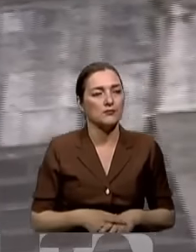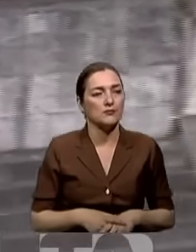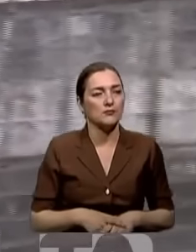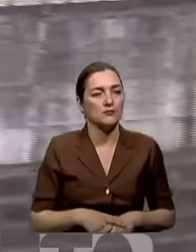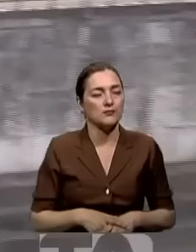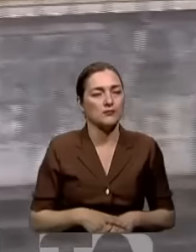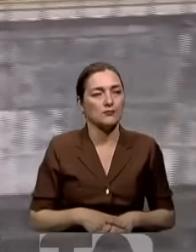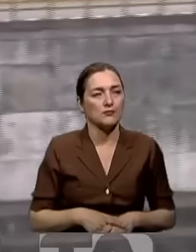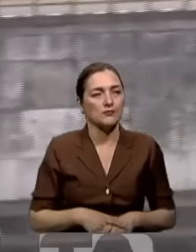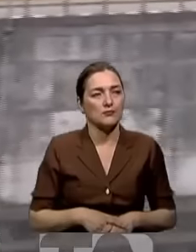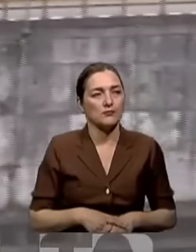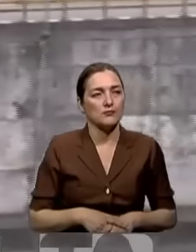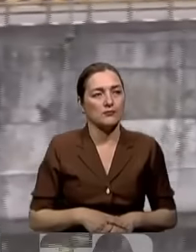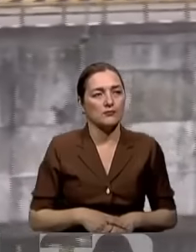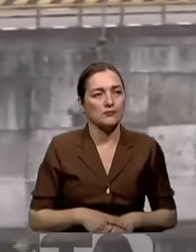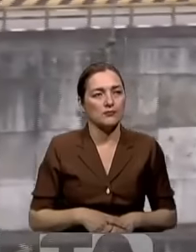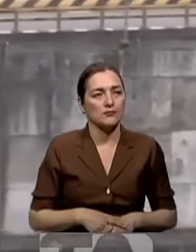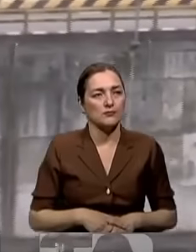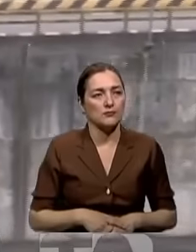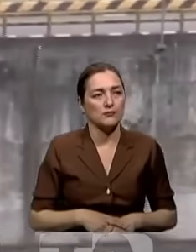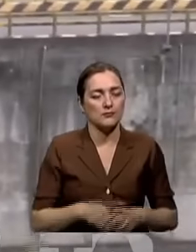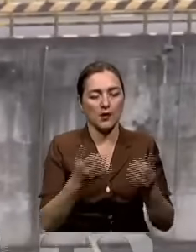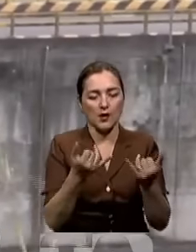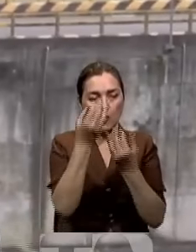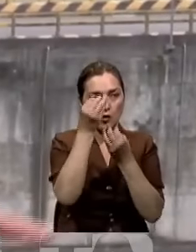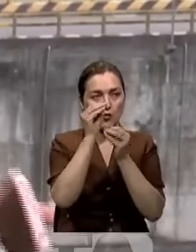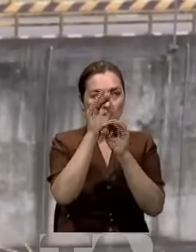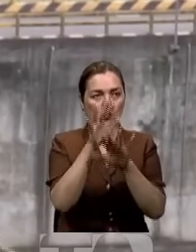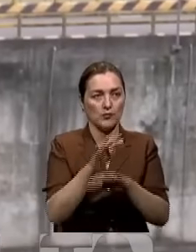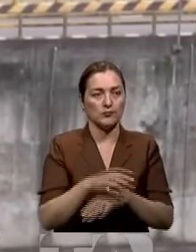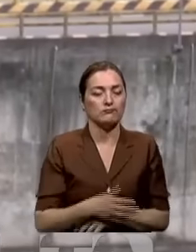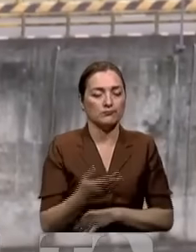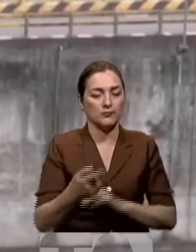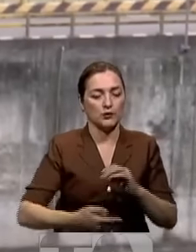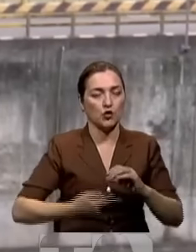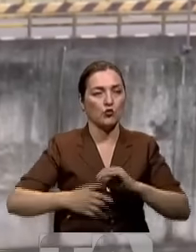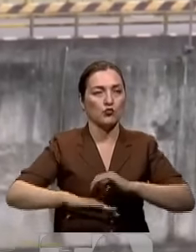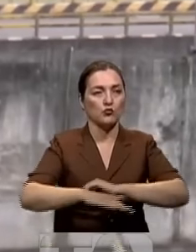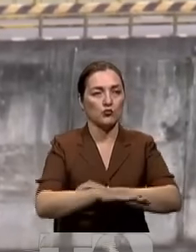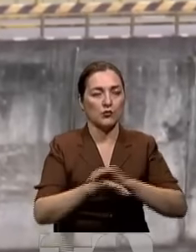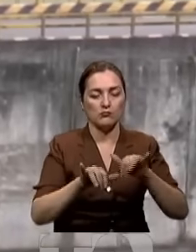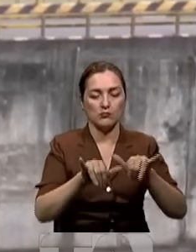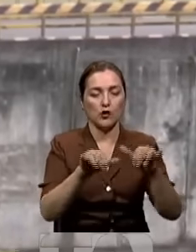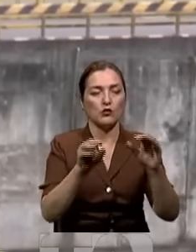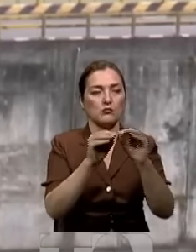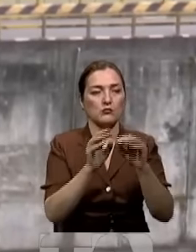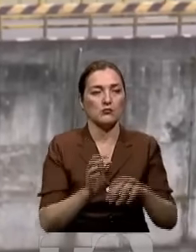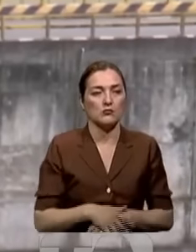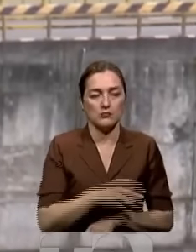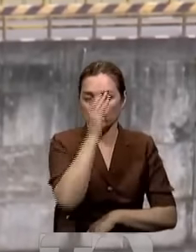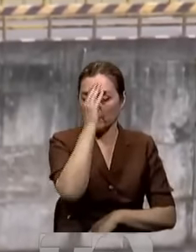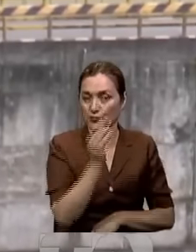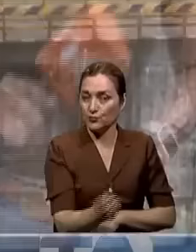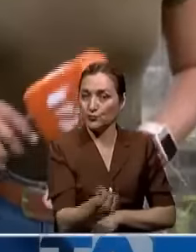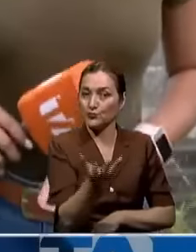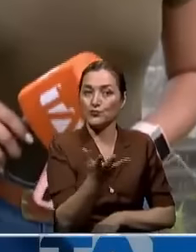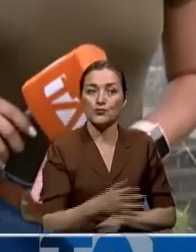nuestras próximas emisiones. Por ahora es lo que les contamos desde la central Manduriacu. Volvemos con ustedes de estudios. Muy buenos